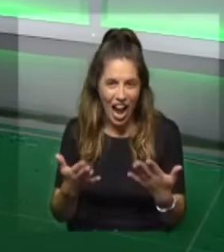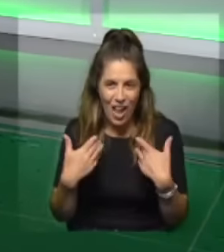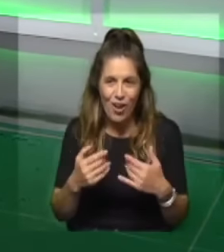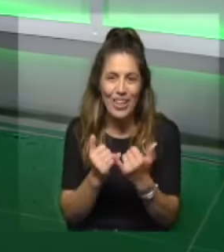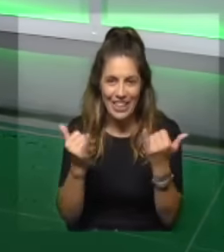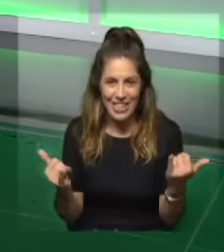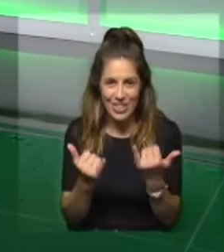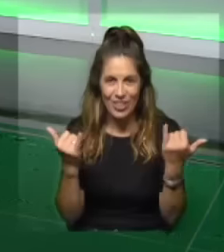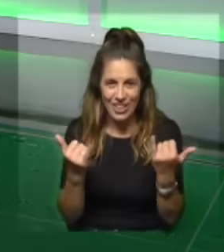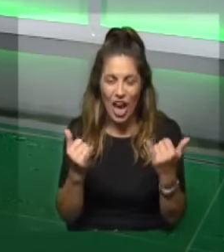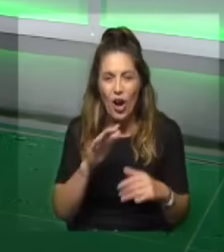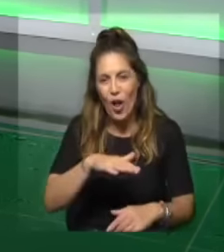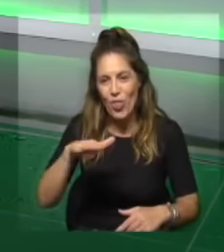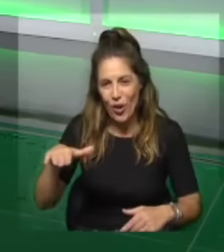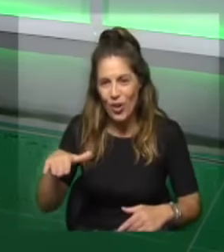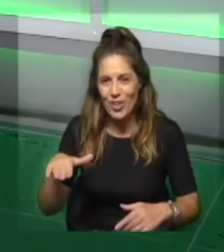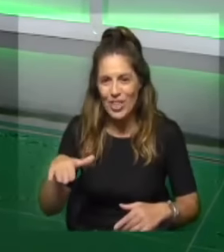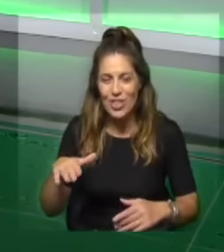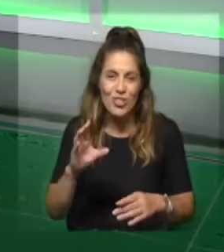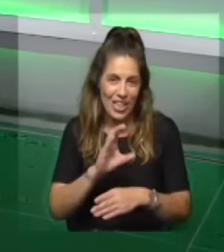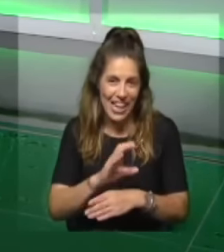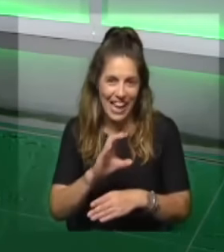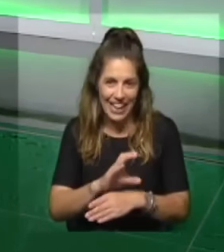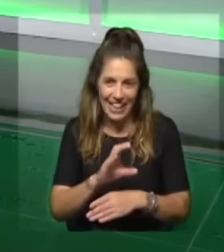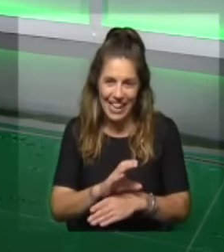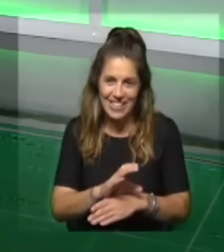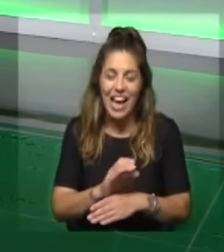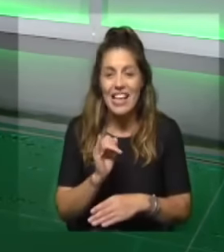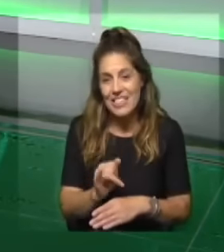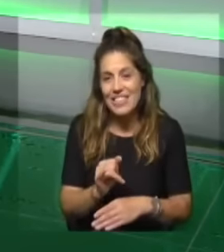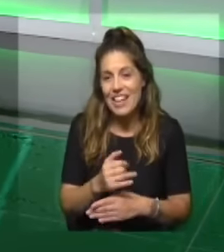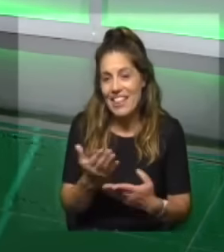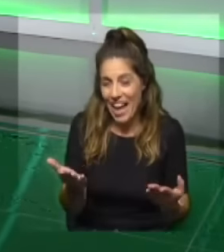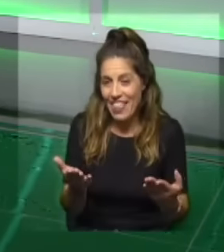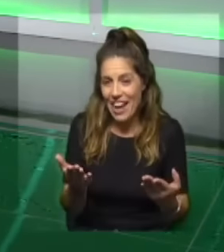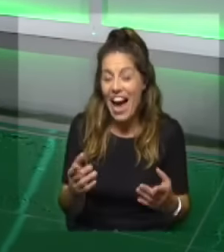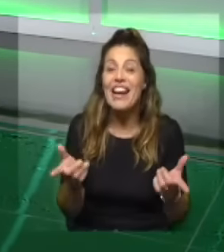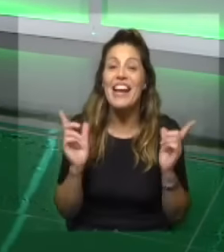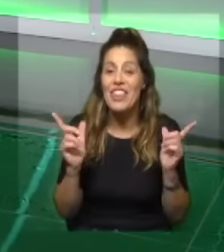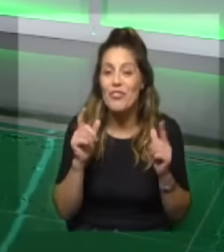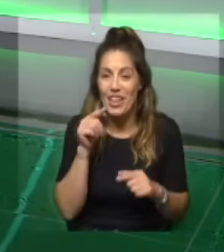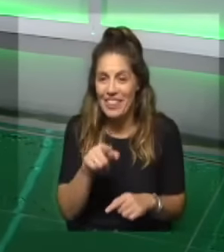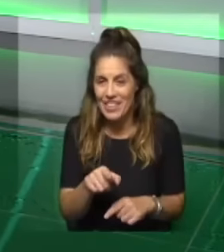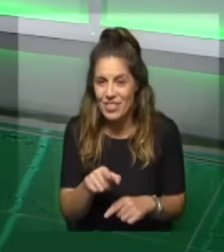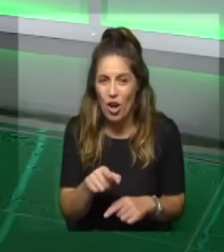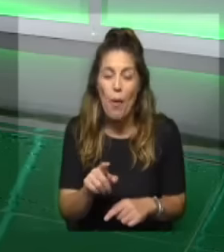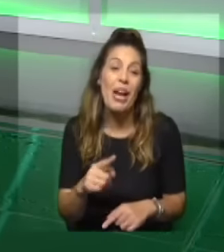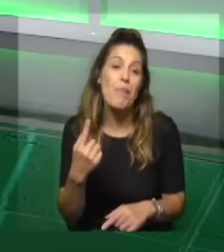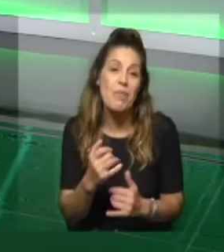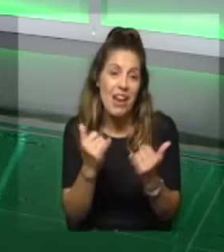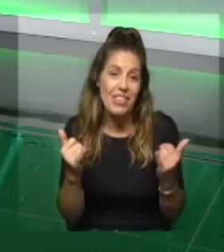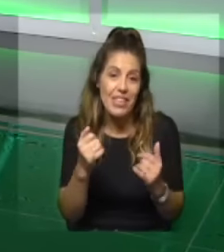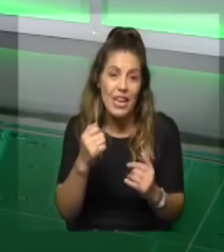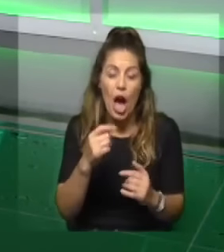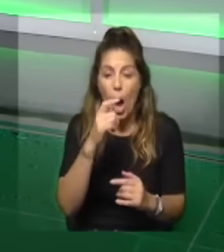esos días no con todos los gurices en en la clase y grizas así que bueno nada que disfruten de eso por lo menos para el primer día marzo es